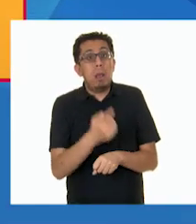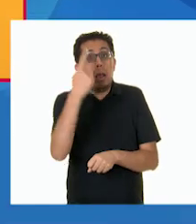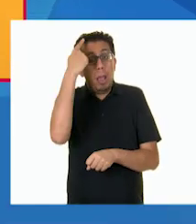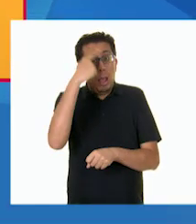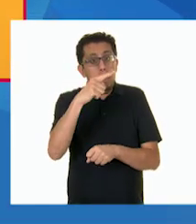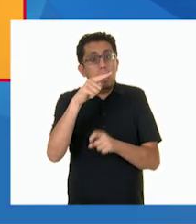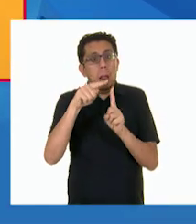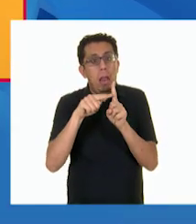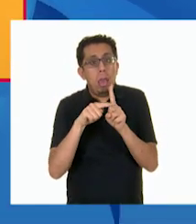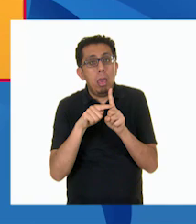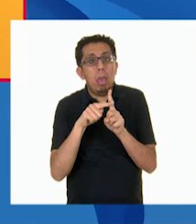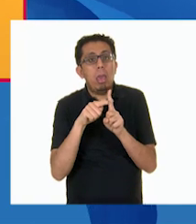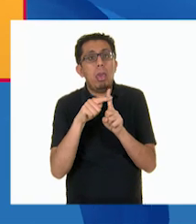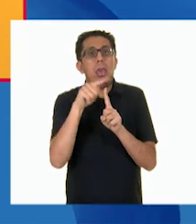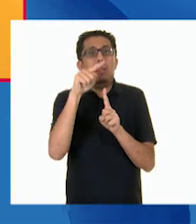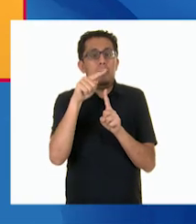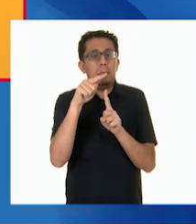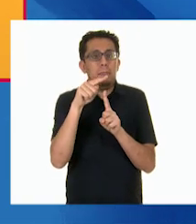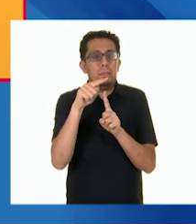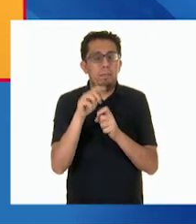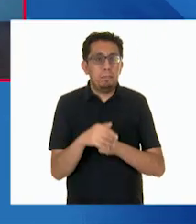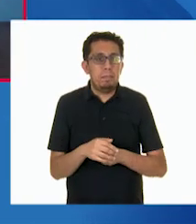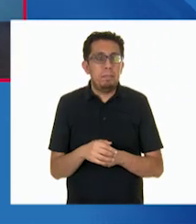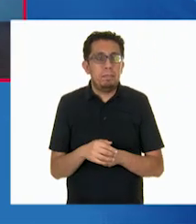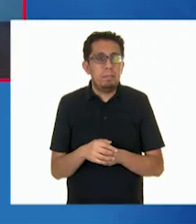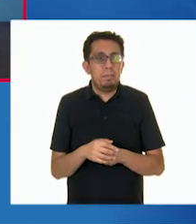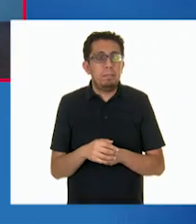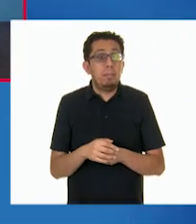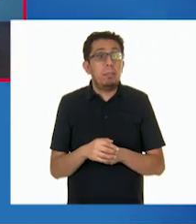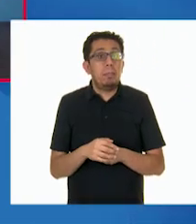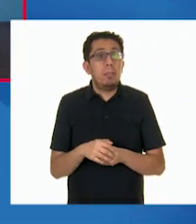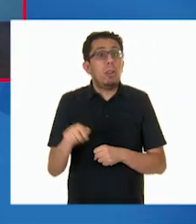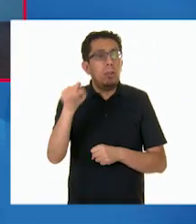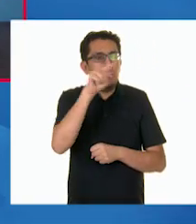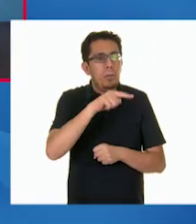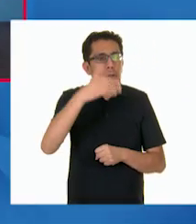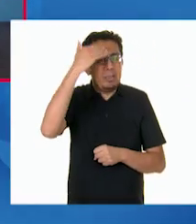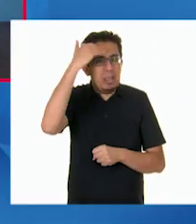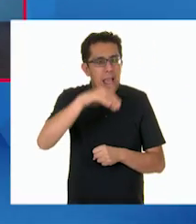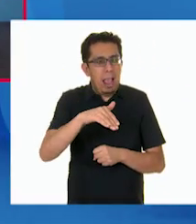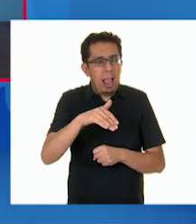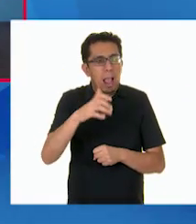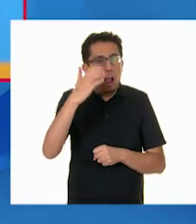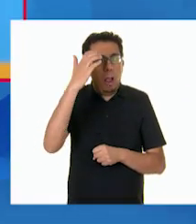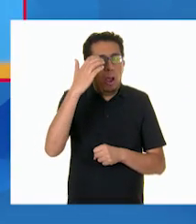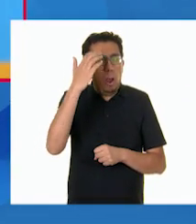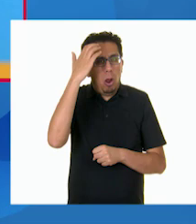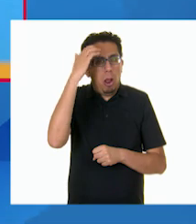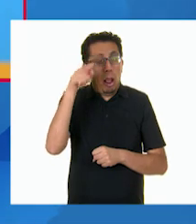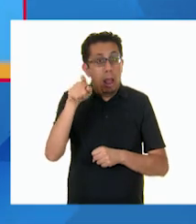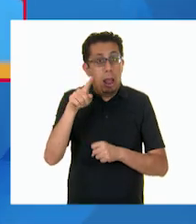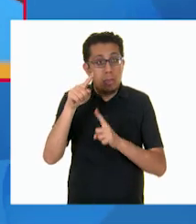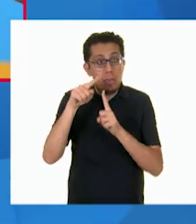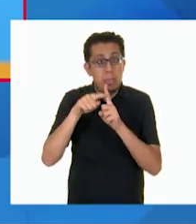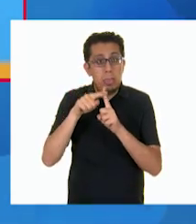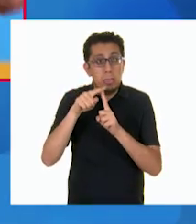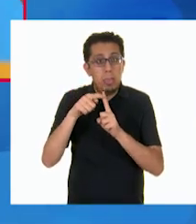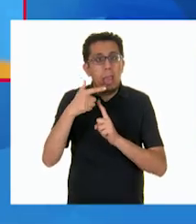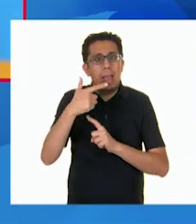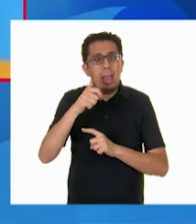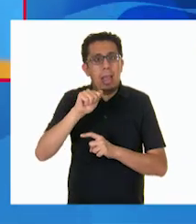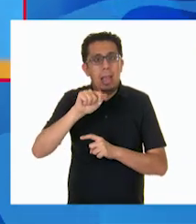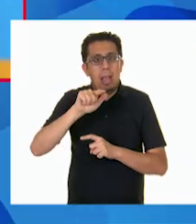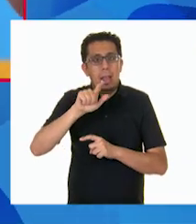en contacto hasta llegar a la temperatura correcta. ¿Alguna vez habías visto un termómetro de Galileo? Los termómetros de